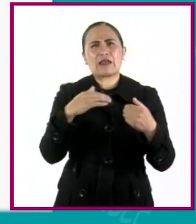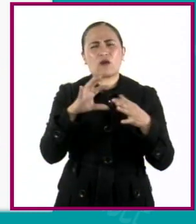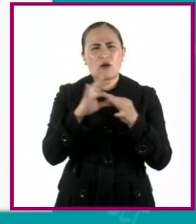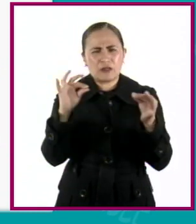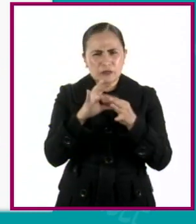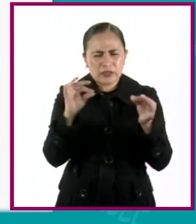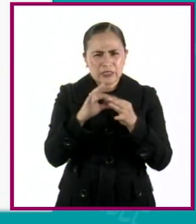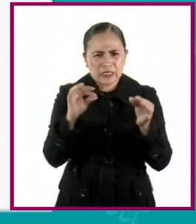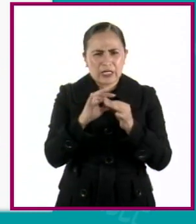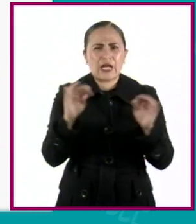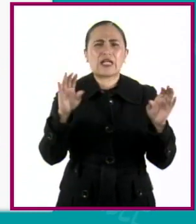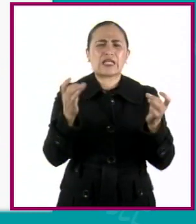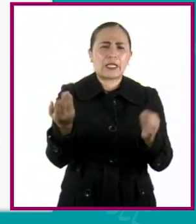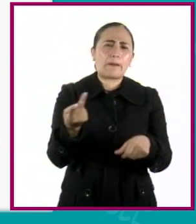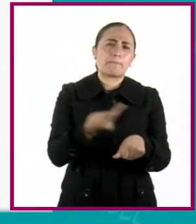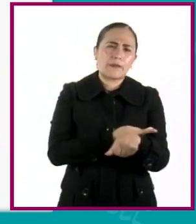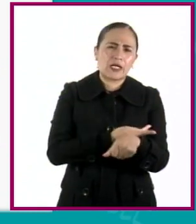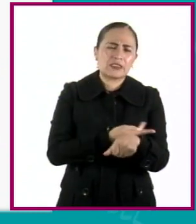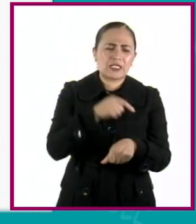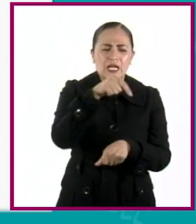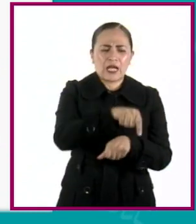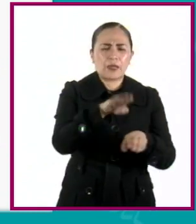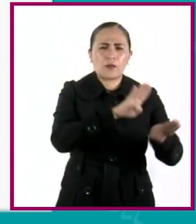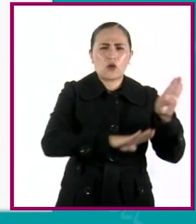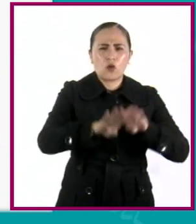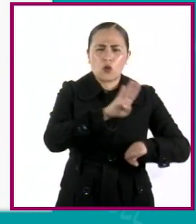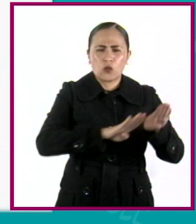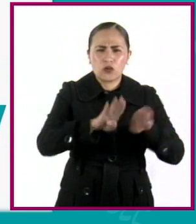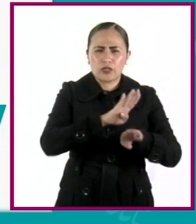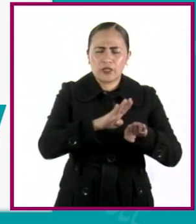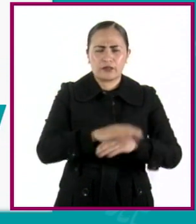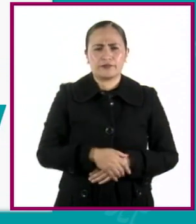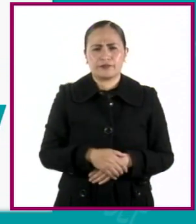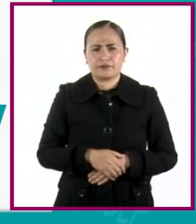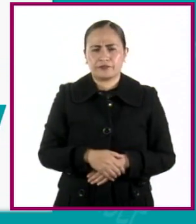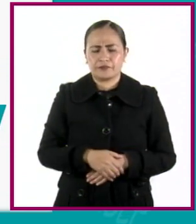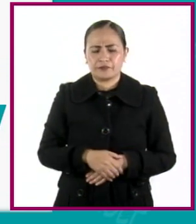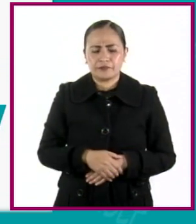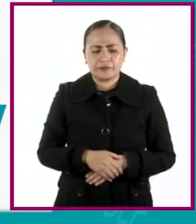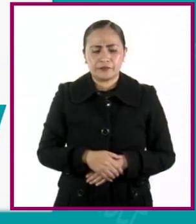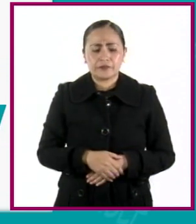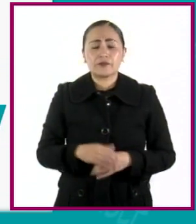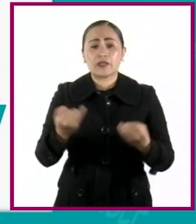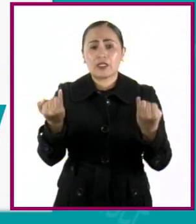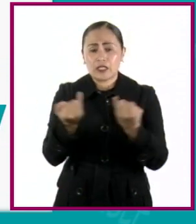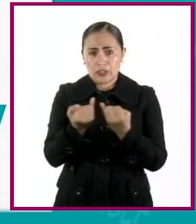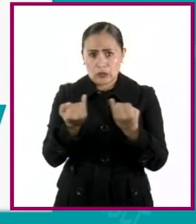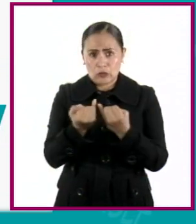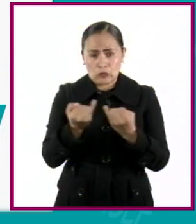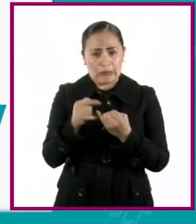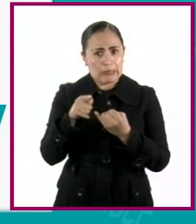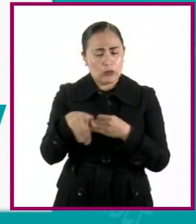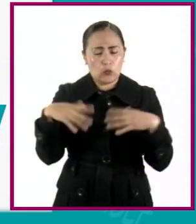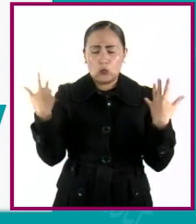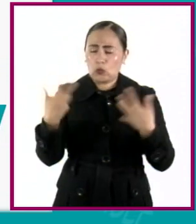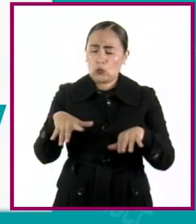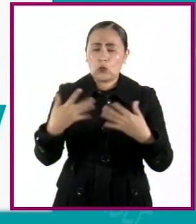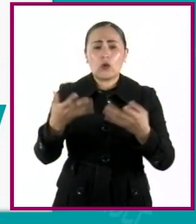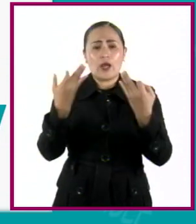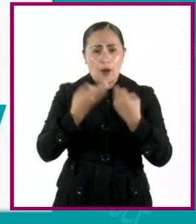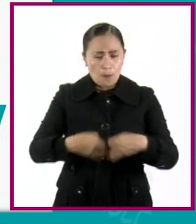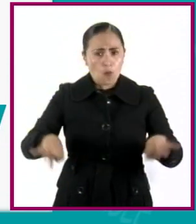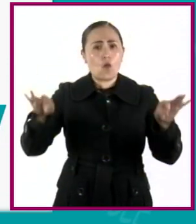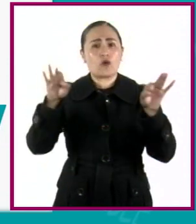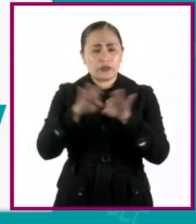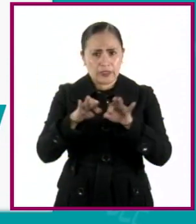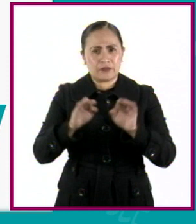cuantitativa los fenómenos en biología y por ello tienen un alto impacto también en medicina.